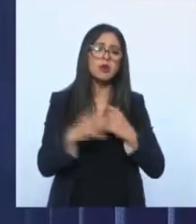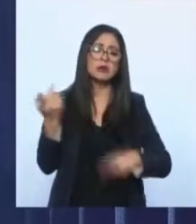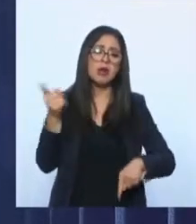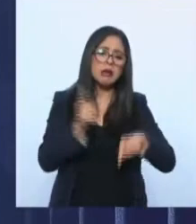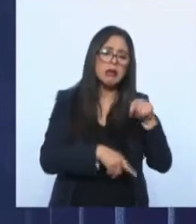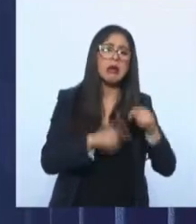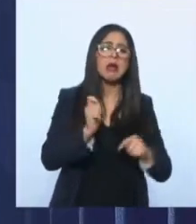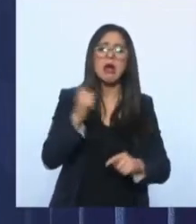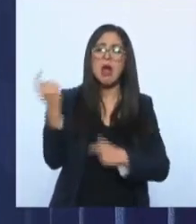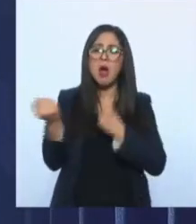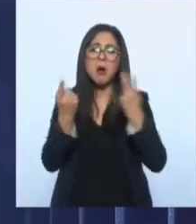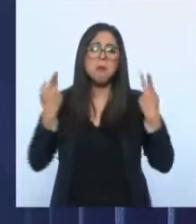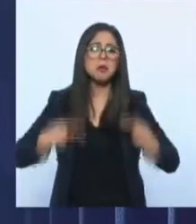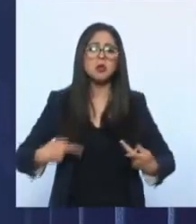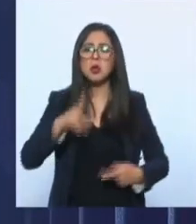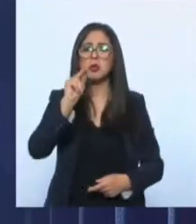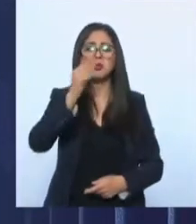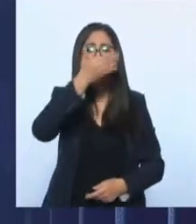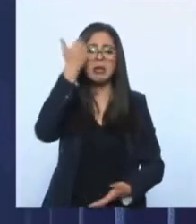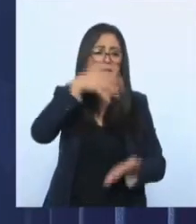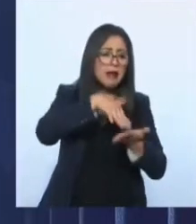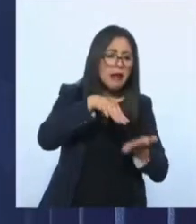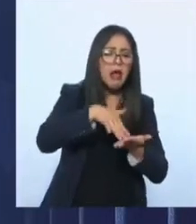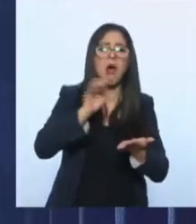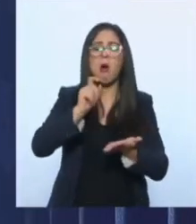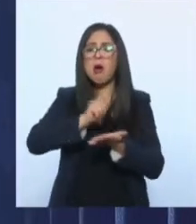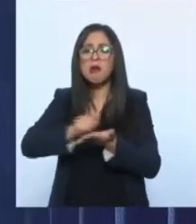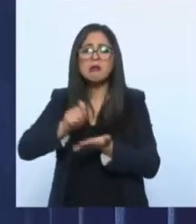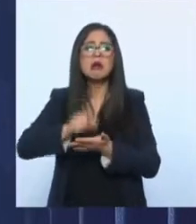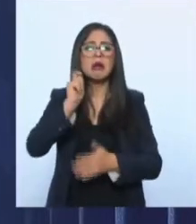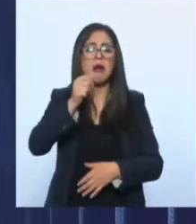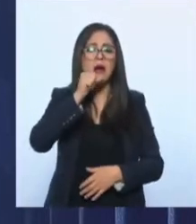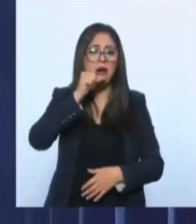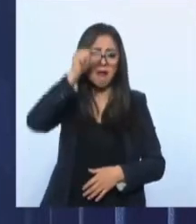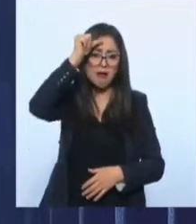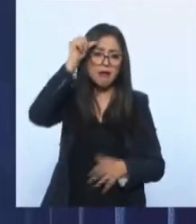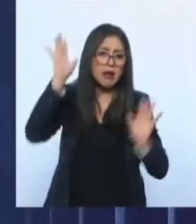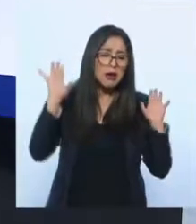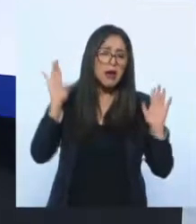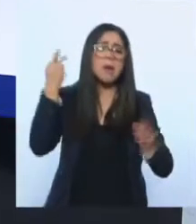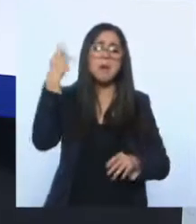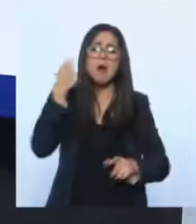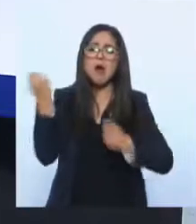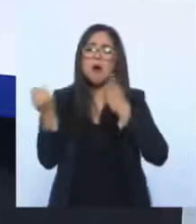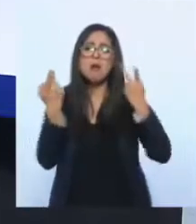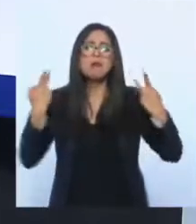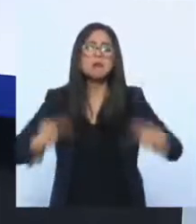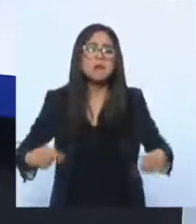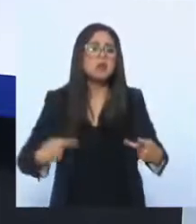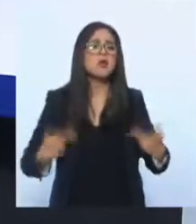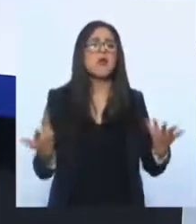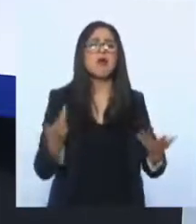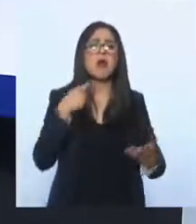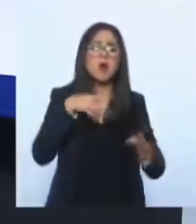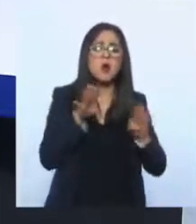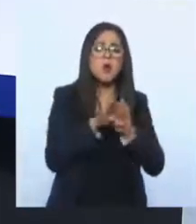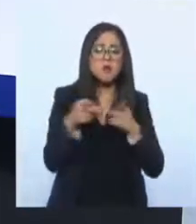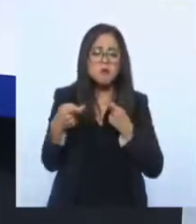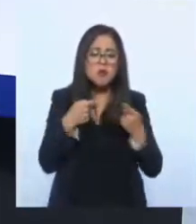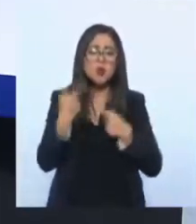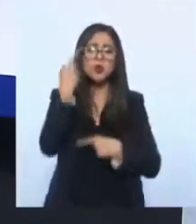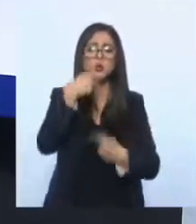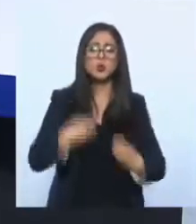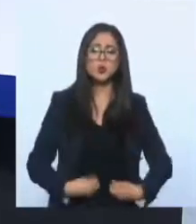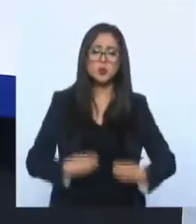en fin. Pero me parece que es muy importante lo que comentas como familia, como ciudadano, qué hacer, cómo planificar la vida académica de